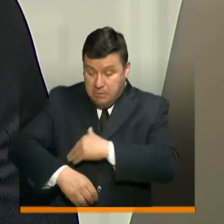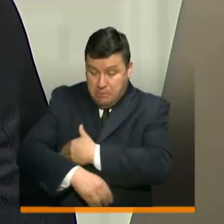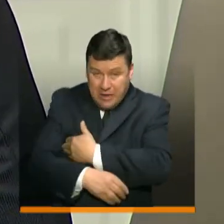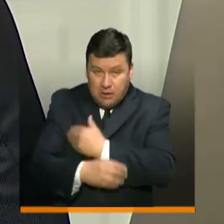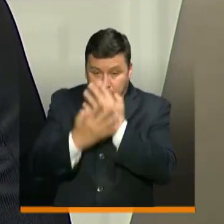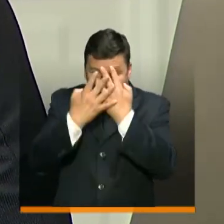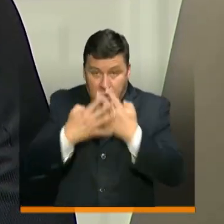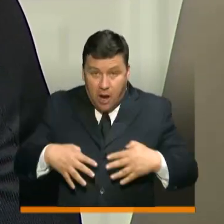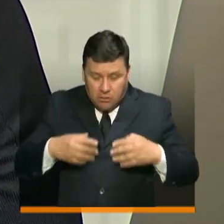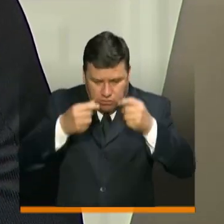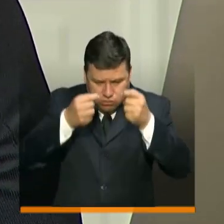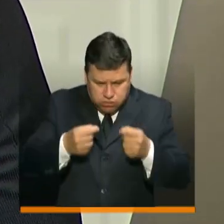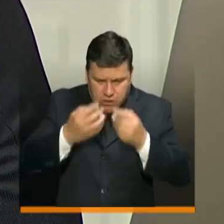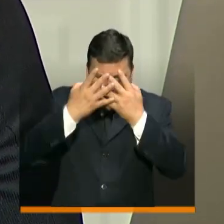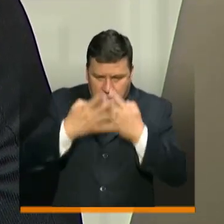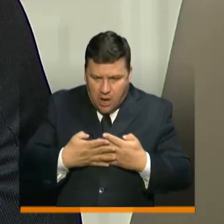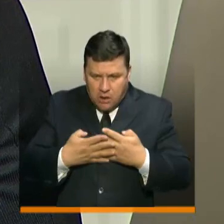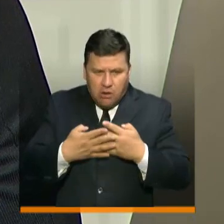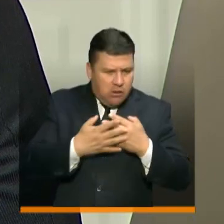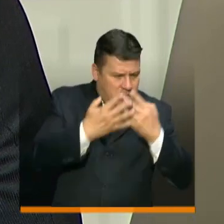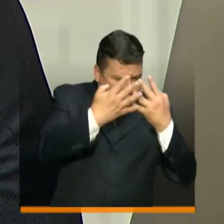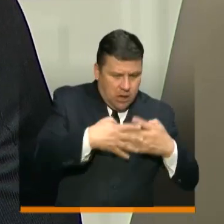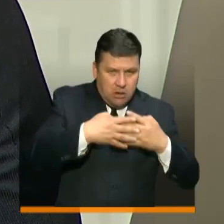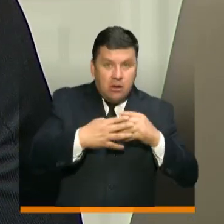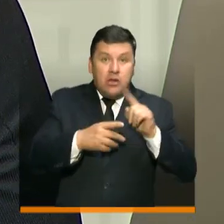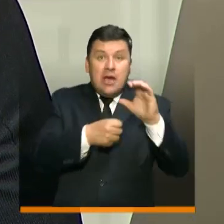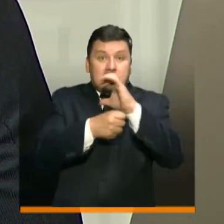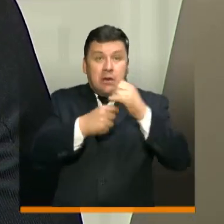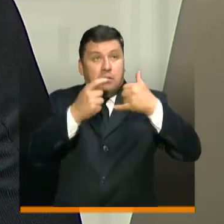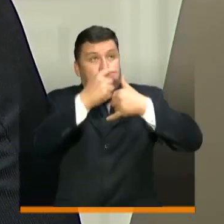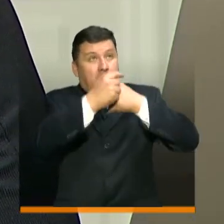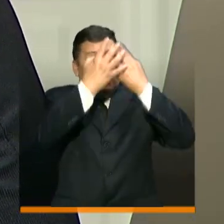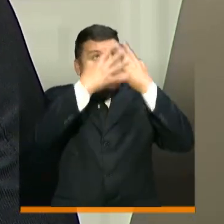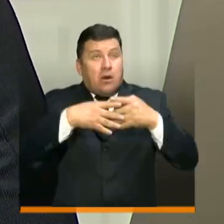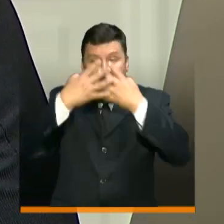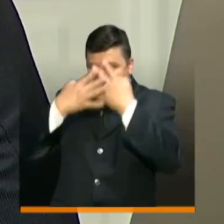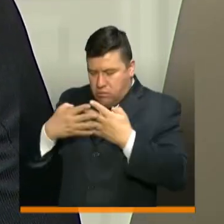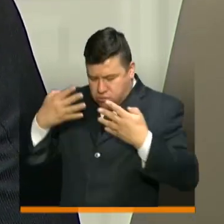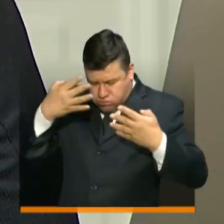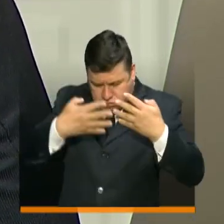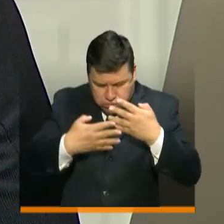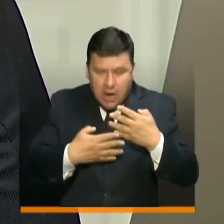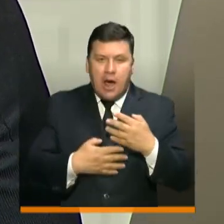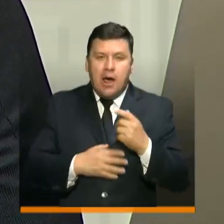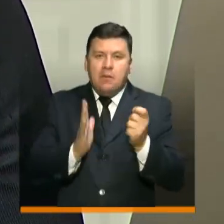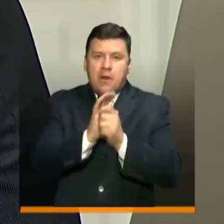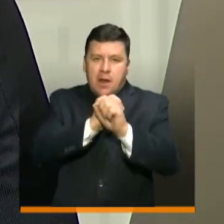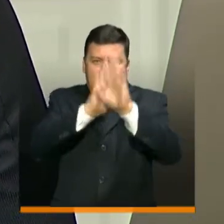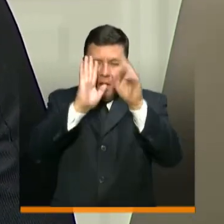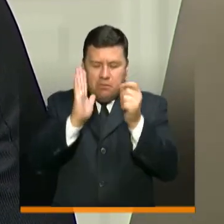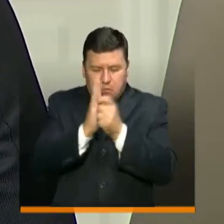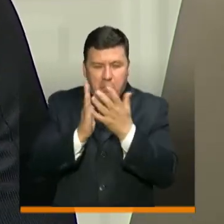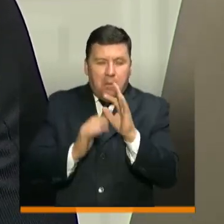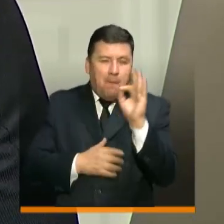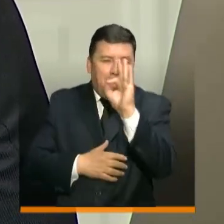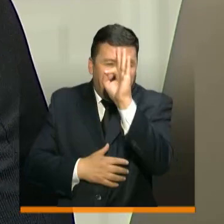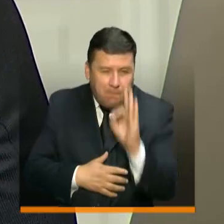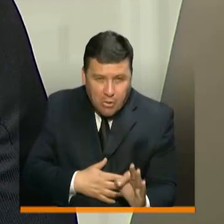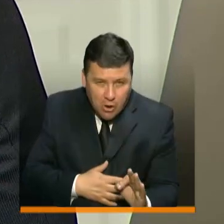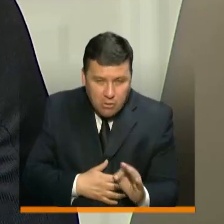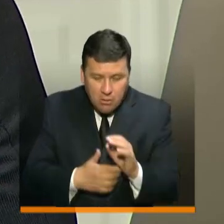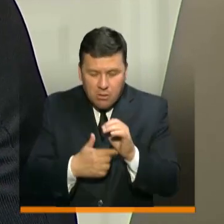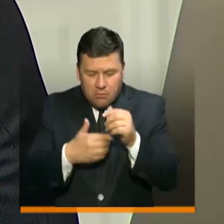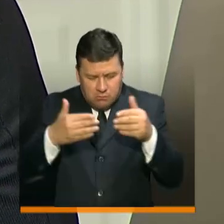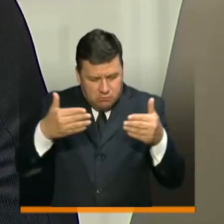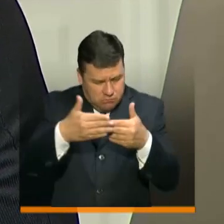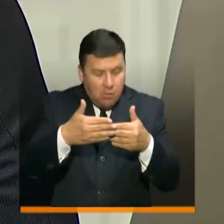los cálculos que han hecho las diferentes ciudades, nos permiten establecer con cierta claridad que en promedio podemos